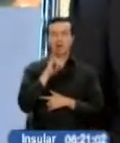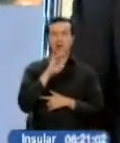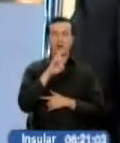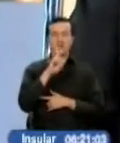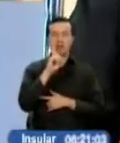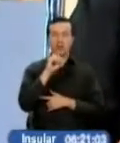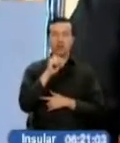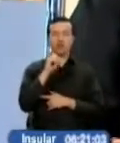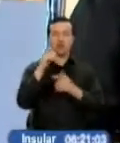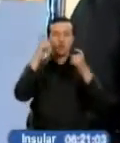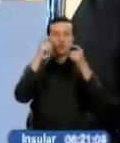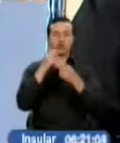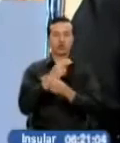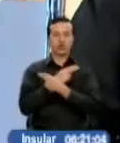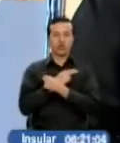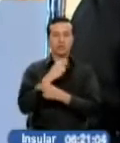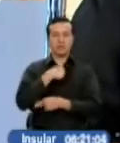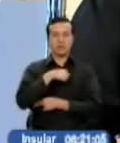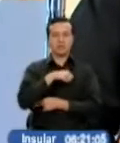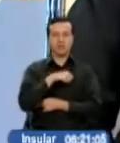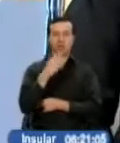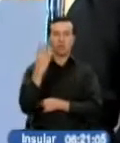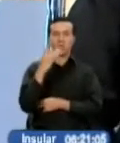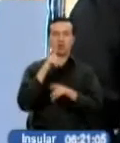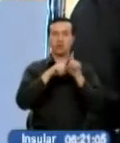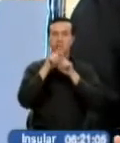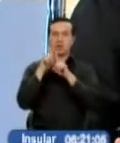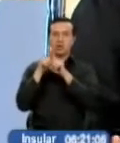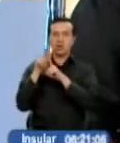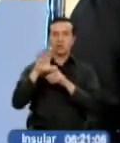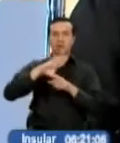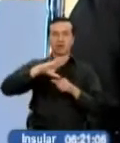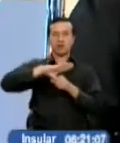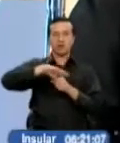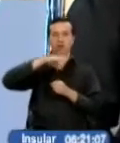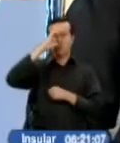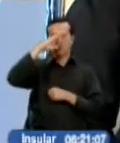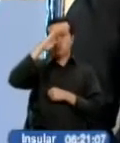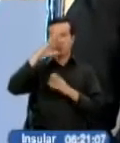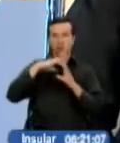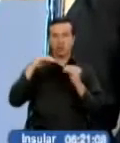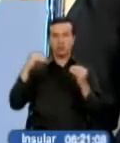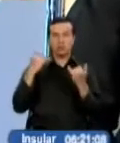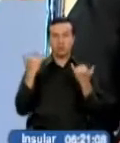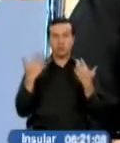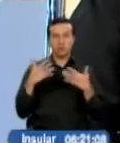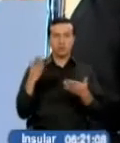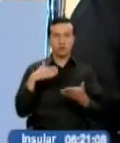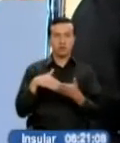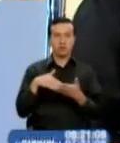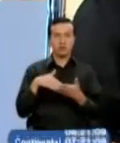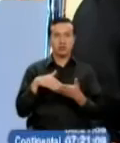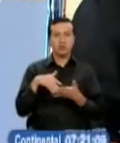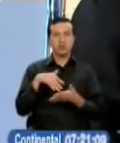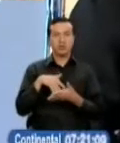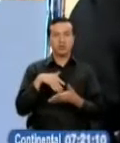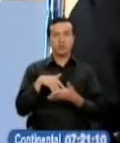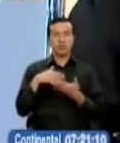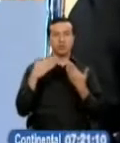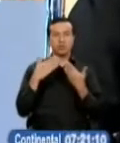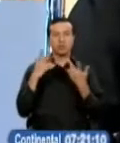Sanz, chef español, 4 estrellas, Michelin, embajador de la cultura japonesa, quien se encuentra ya en los estudios de la ciudad de Guayaquil para